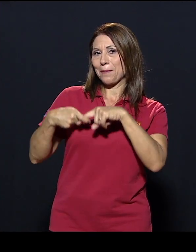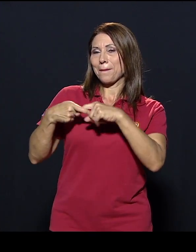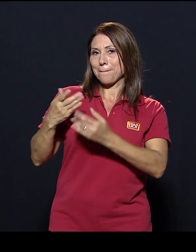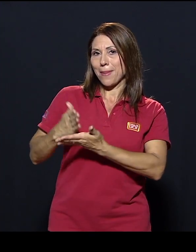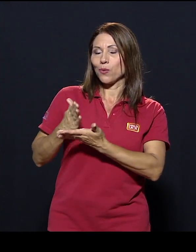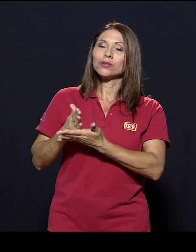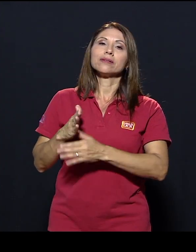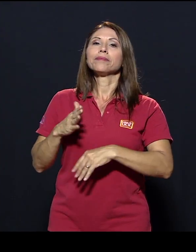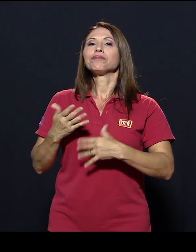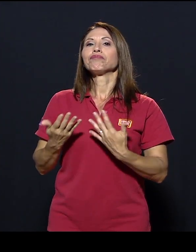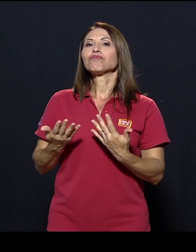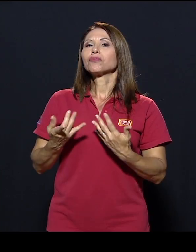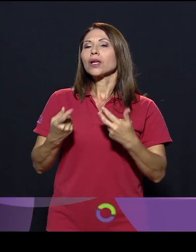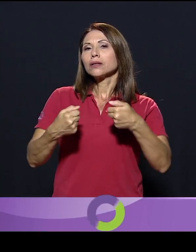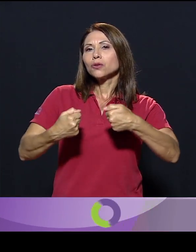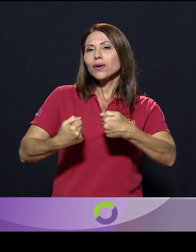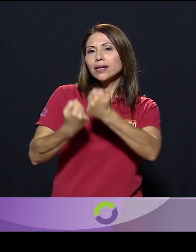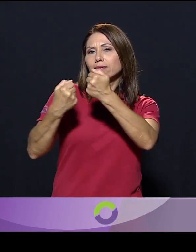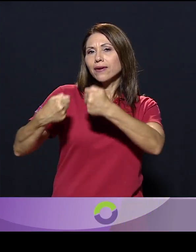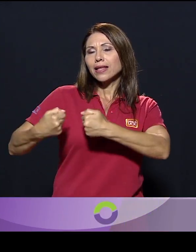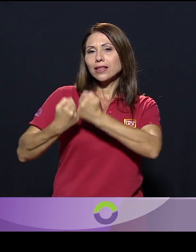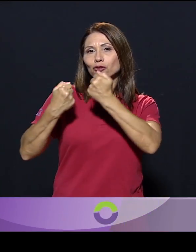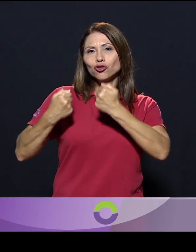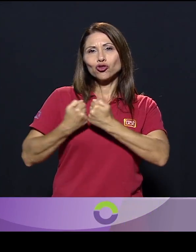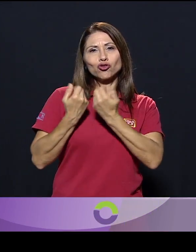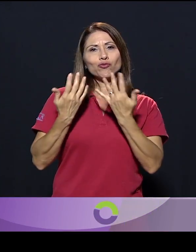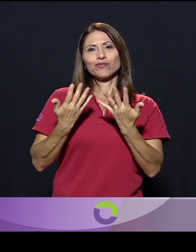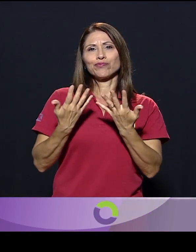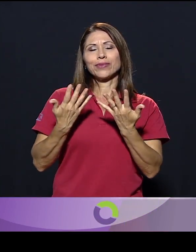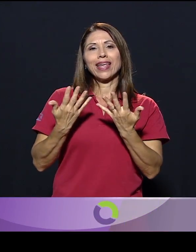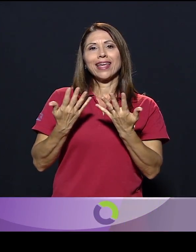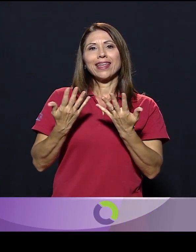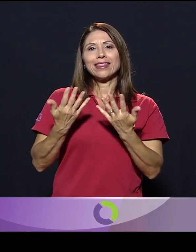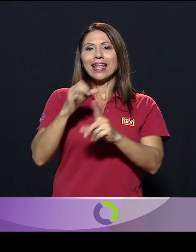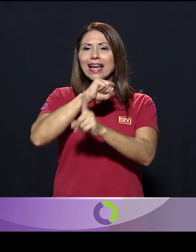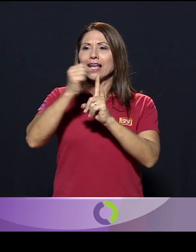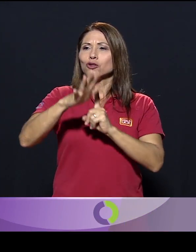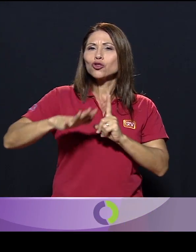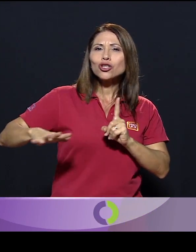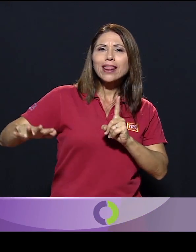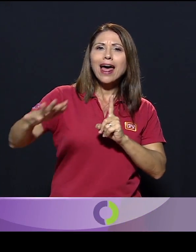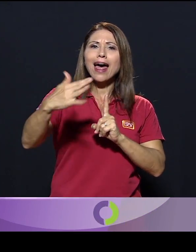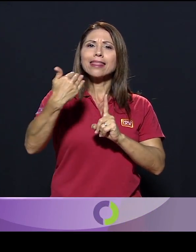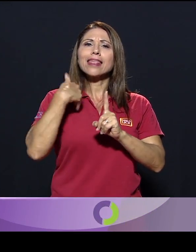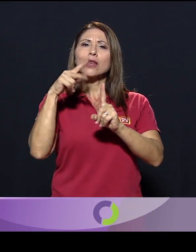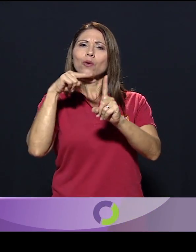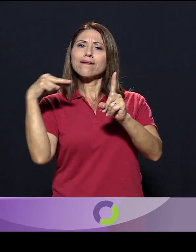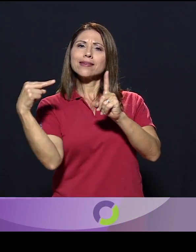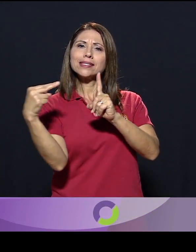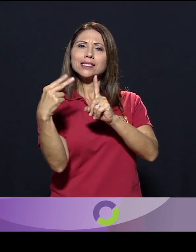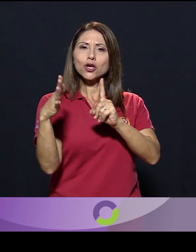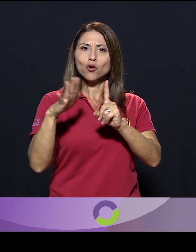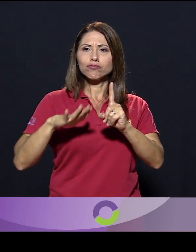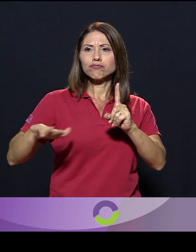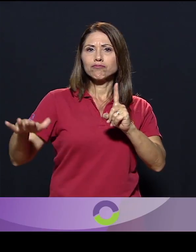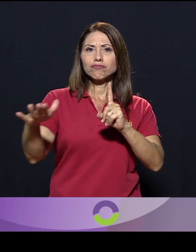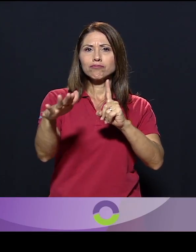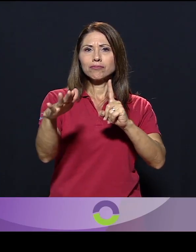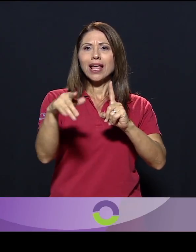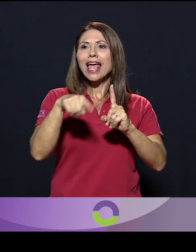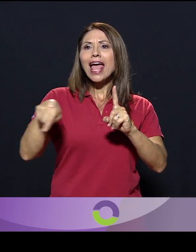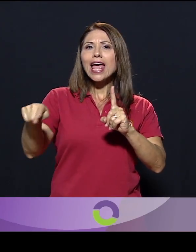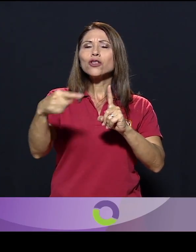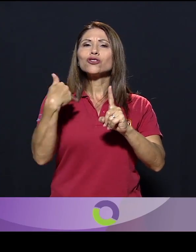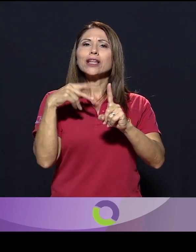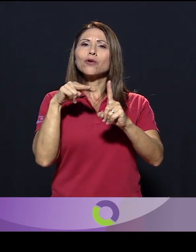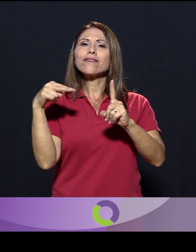en la pausa sobre los retos, yo creo que de la visión que tiene la sociedad, la comunidad, de lo